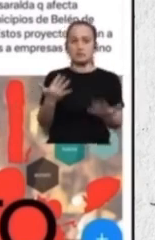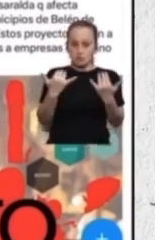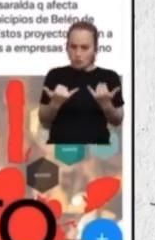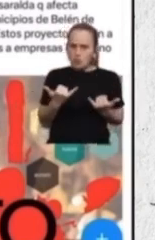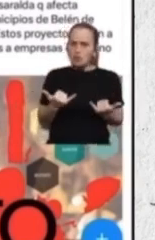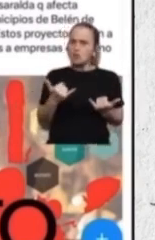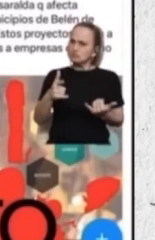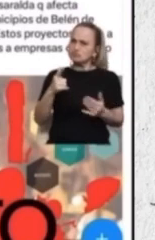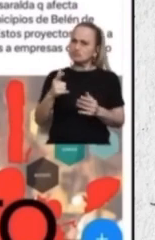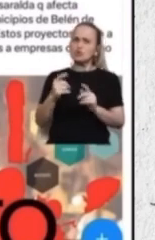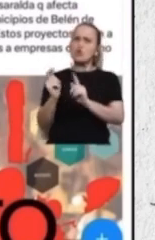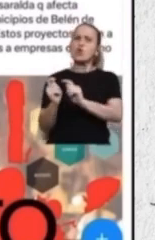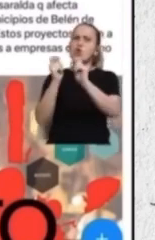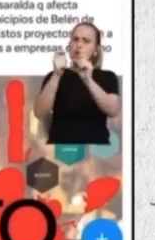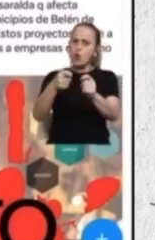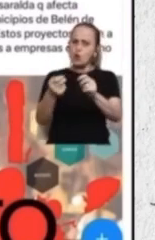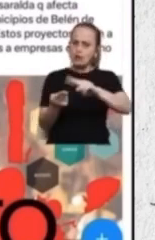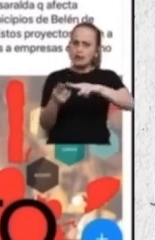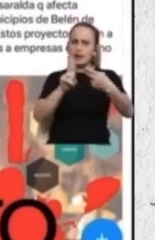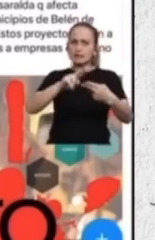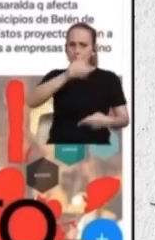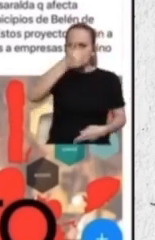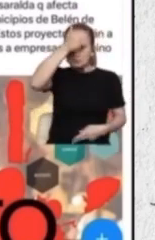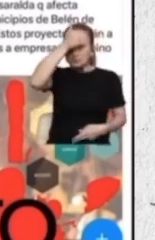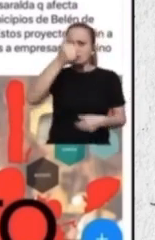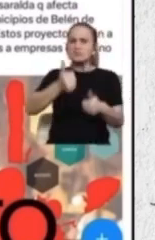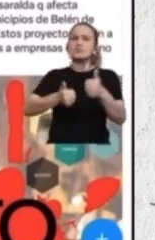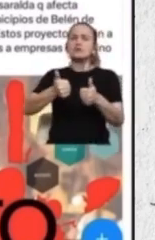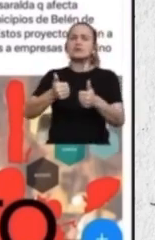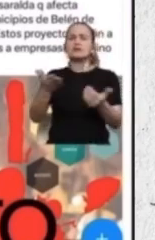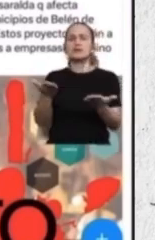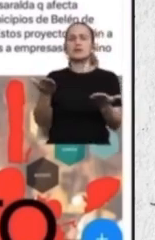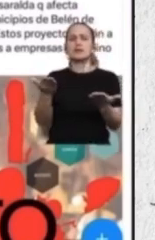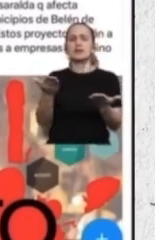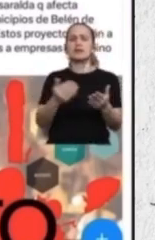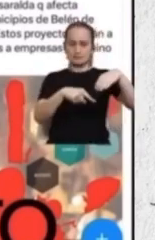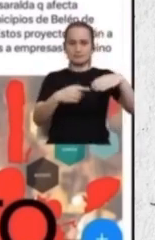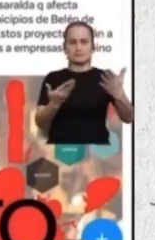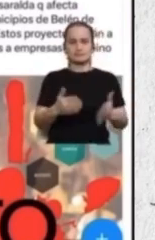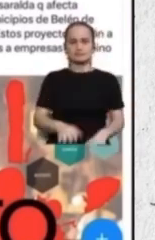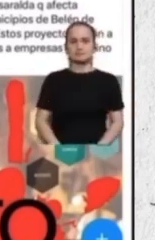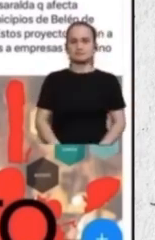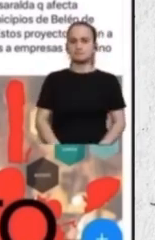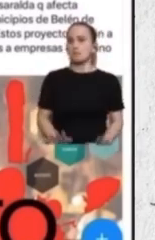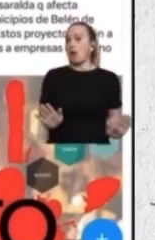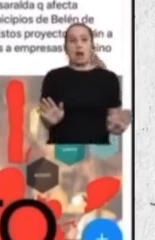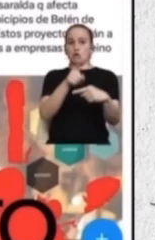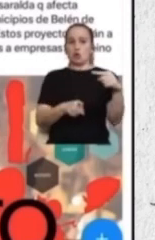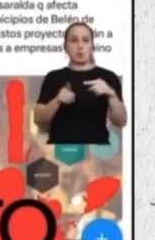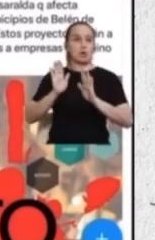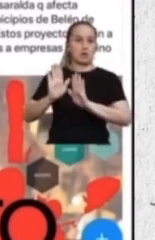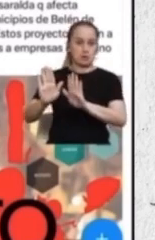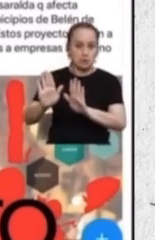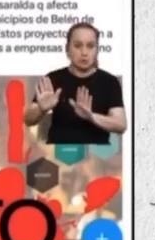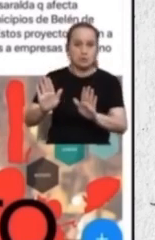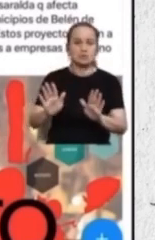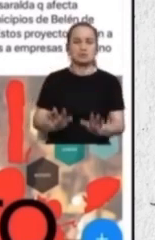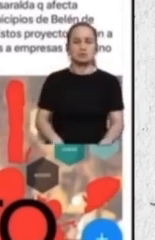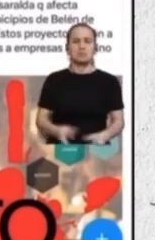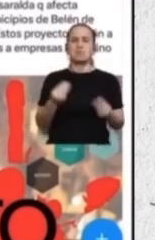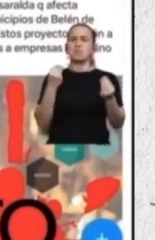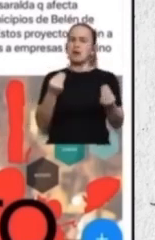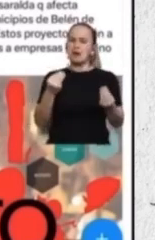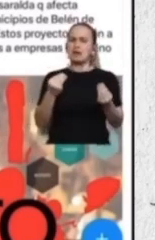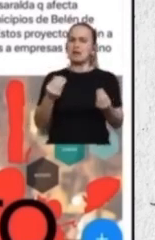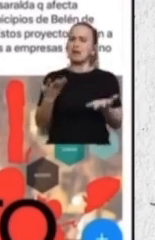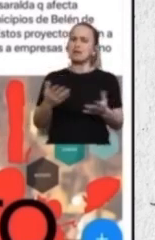¿cuál es su papel cuando usted, su relación principal debe ser con una de estas mineras? ¿Se declaran impedidos? ¿A qué llegan esos cargos